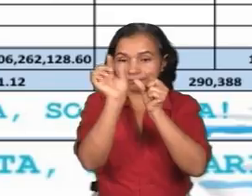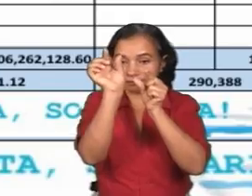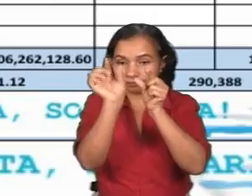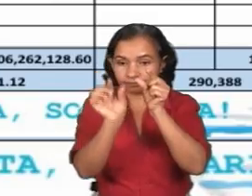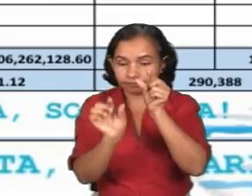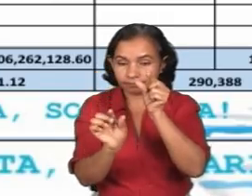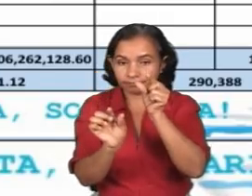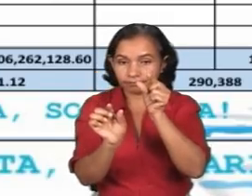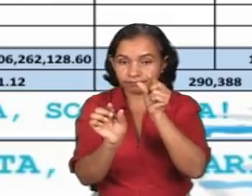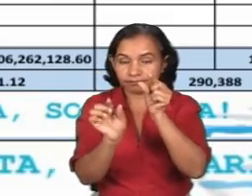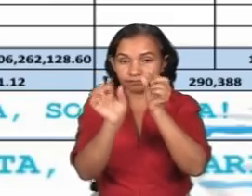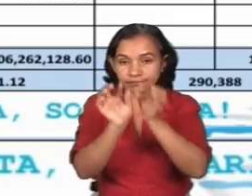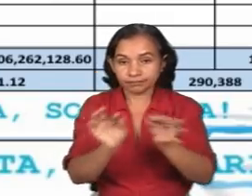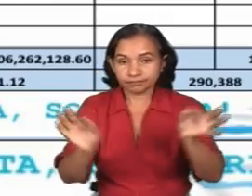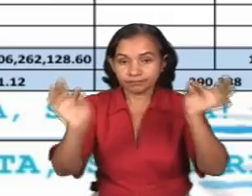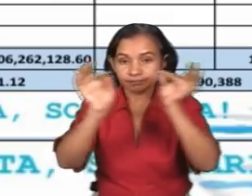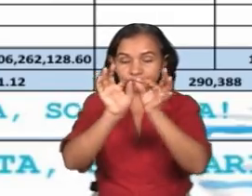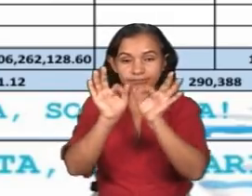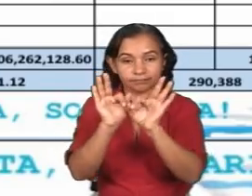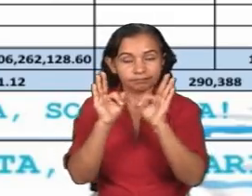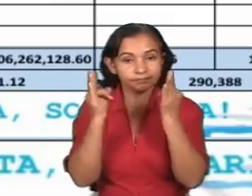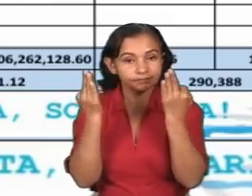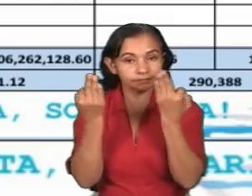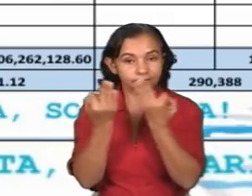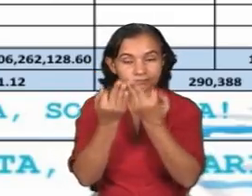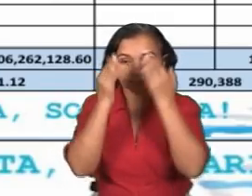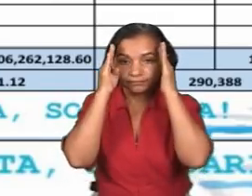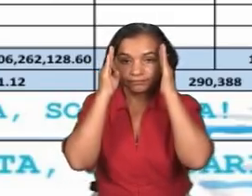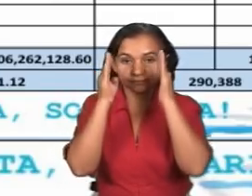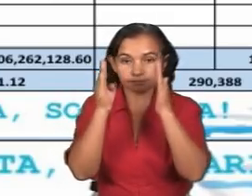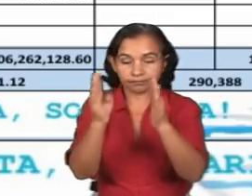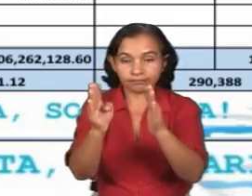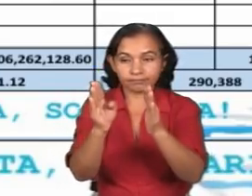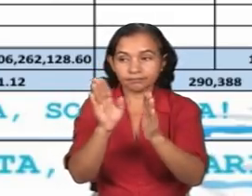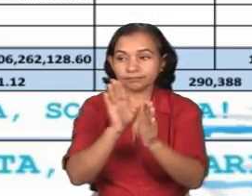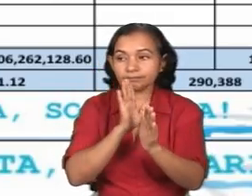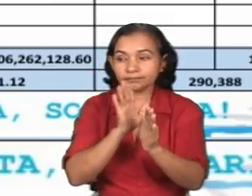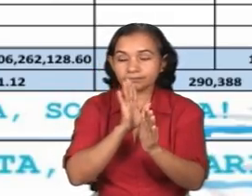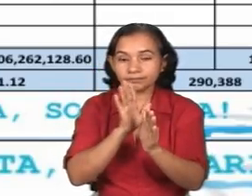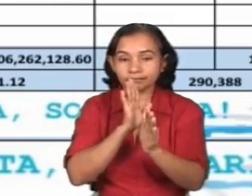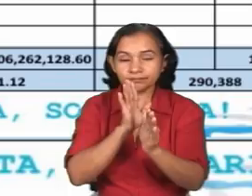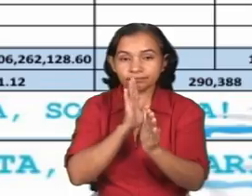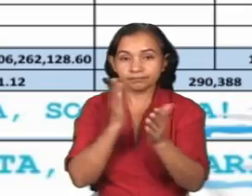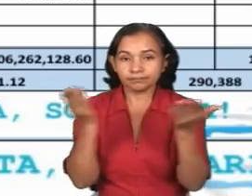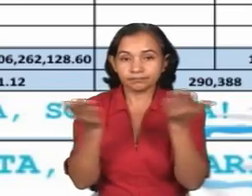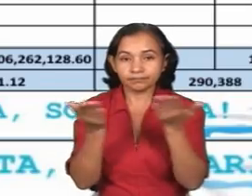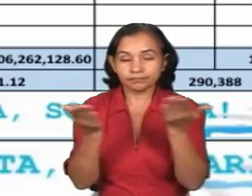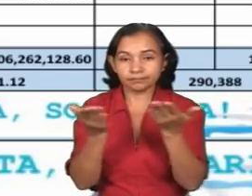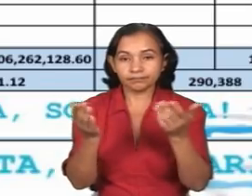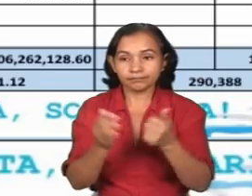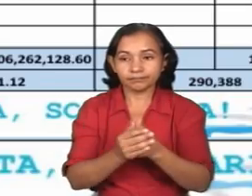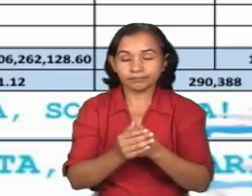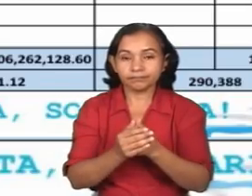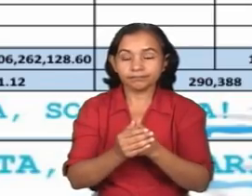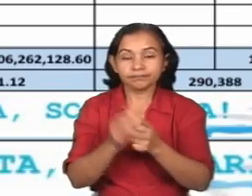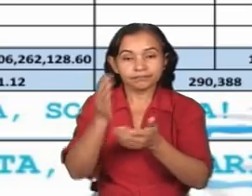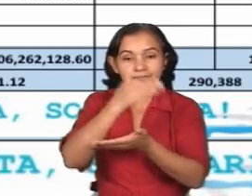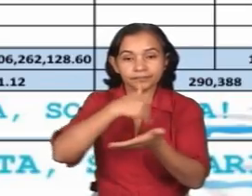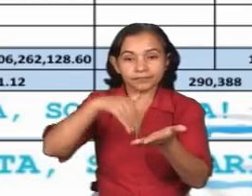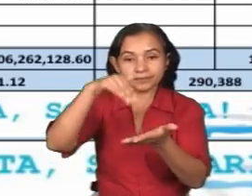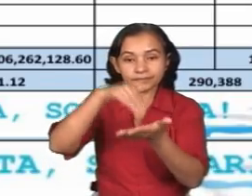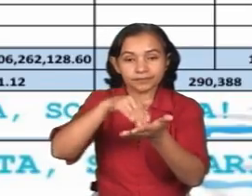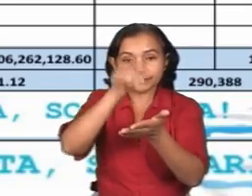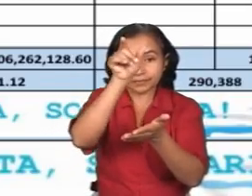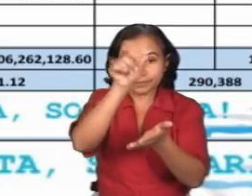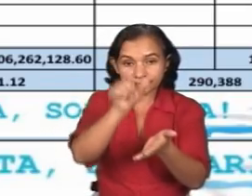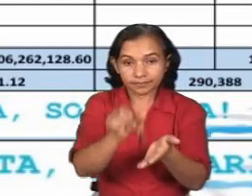importante, si vos te puedes fijar, que son las familias atendidas. Exacto. Hablando no de las familias que como que están en el centro, ¿no?